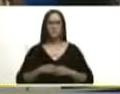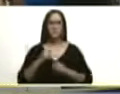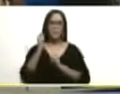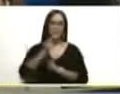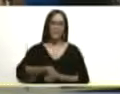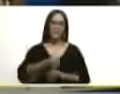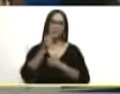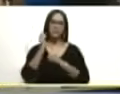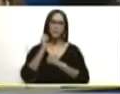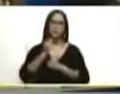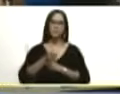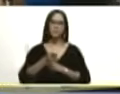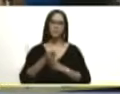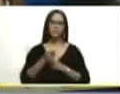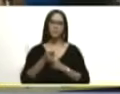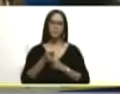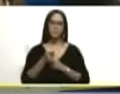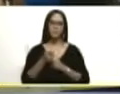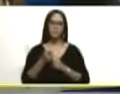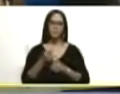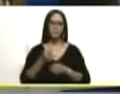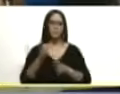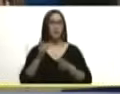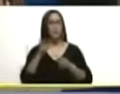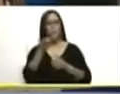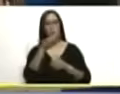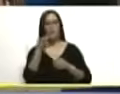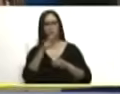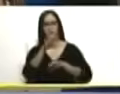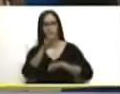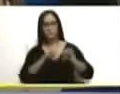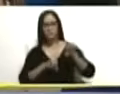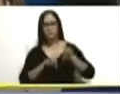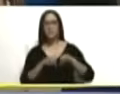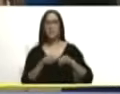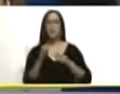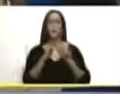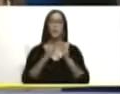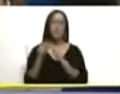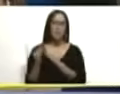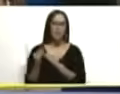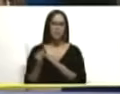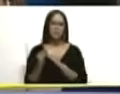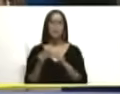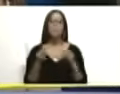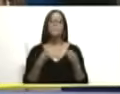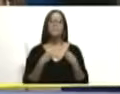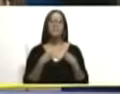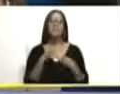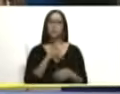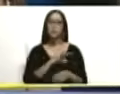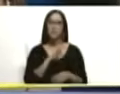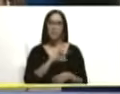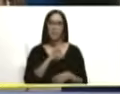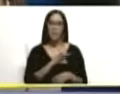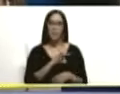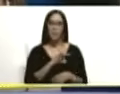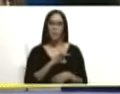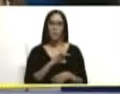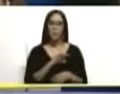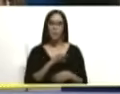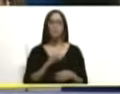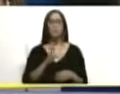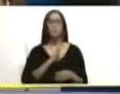pescando, cazando, en comunidades, viviendo en socialismo